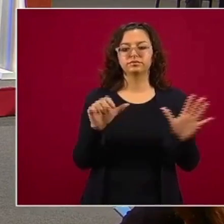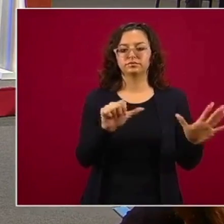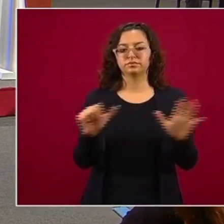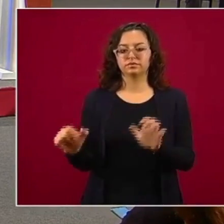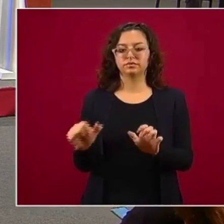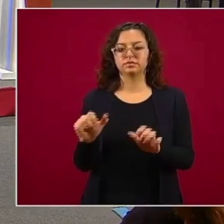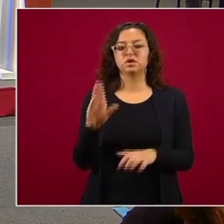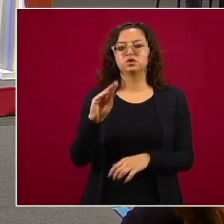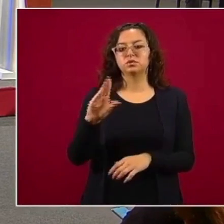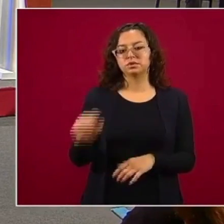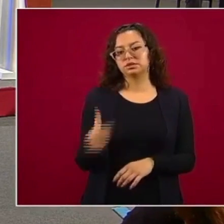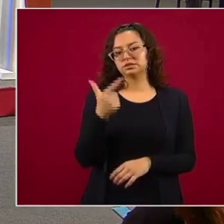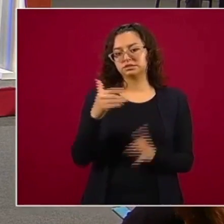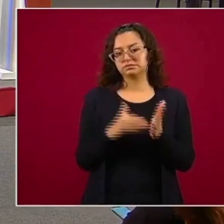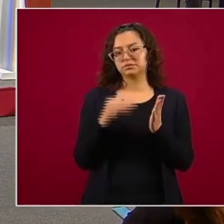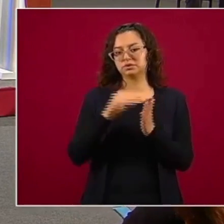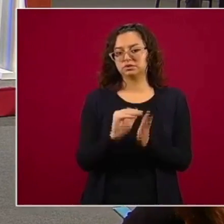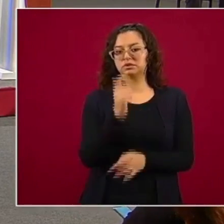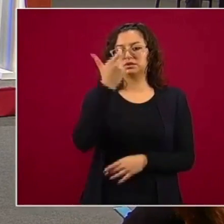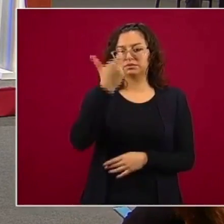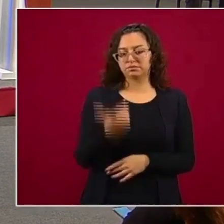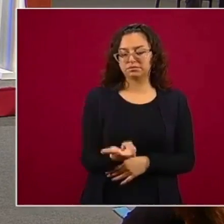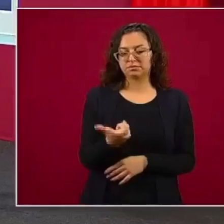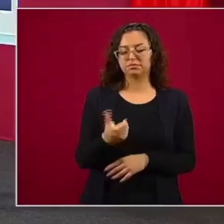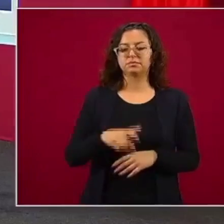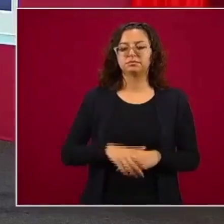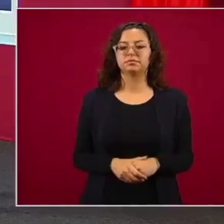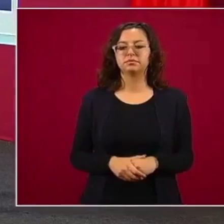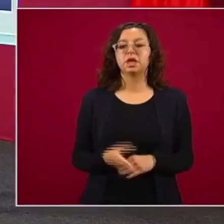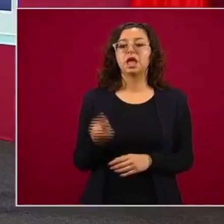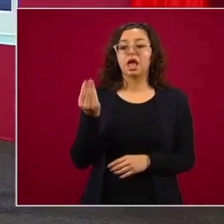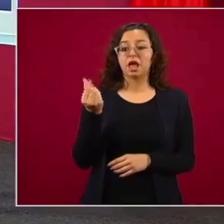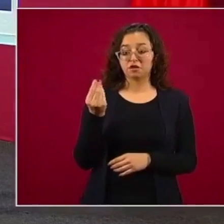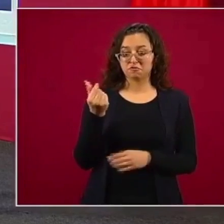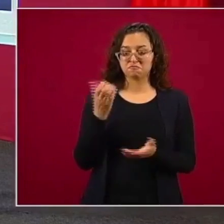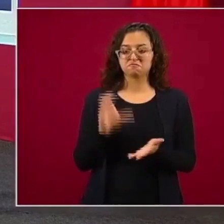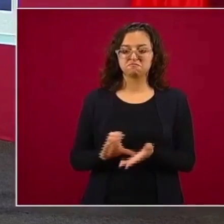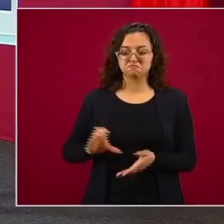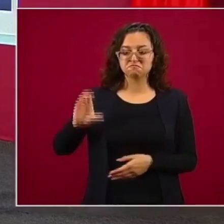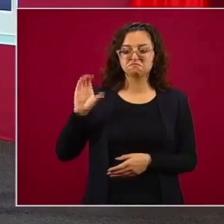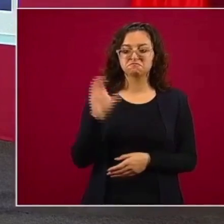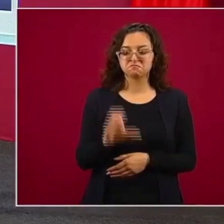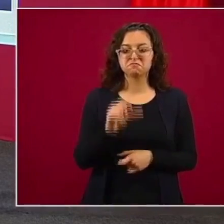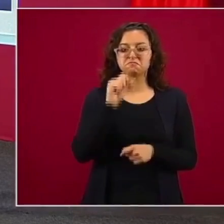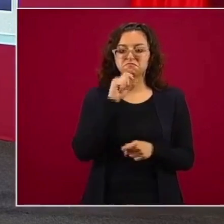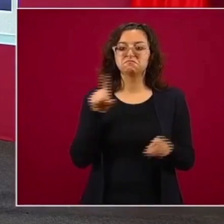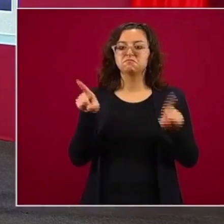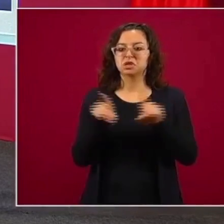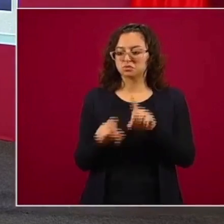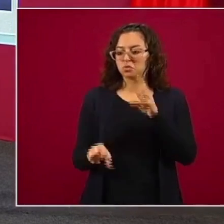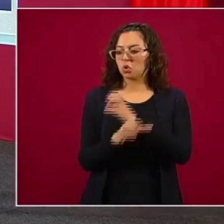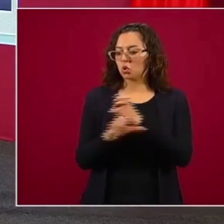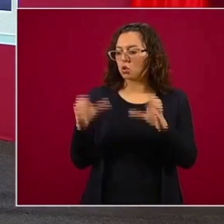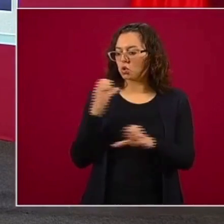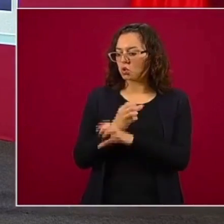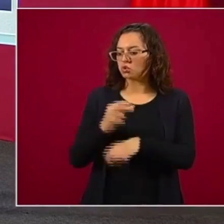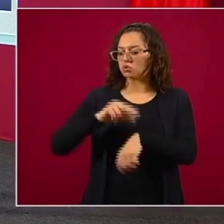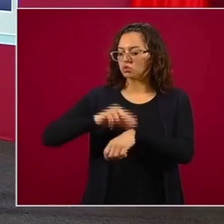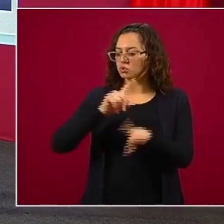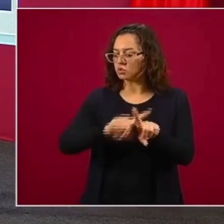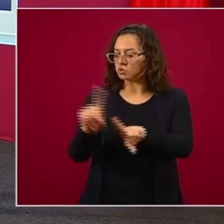2.697 millones de pesos. La oferta es en efectivo y también parte en equipo médico, pero por